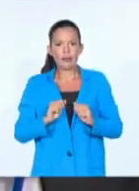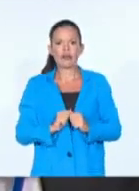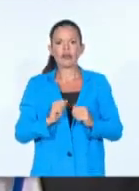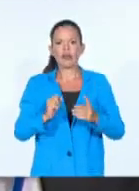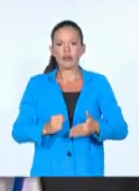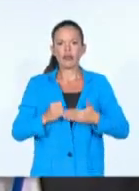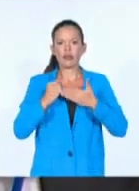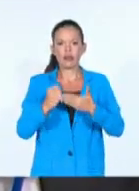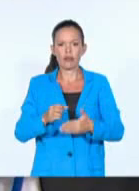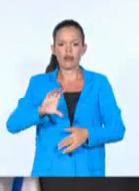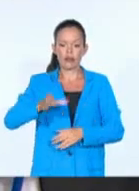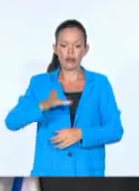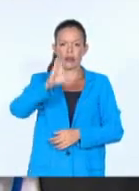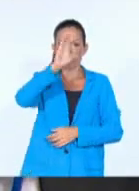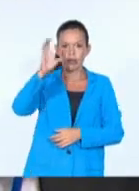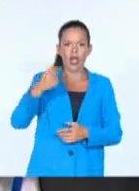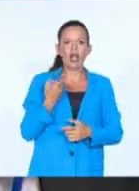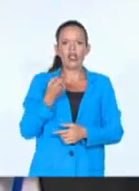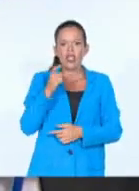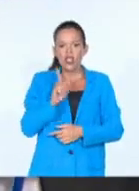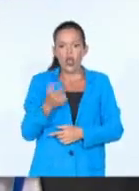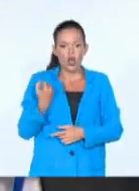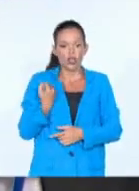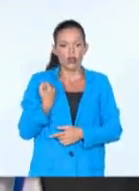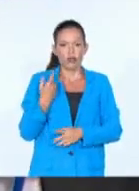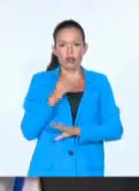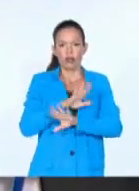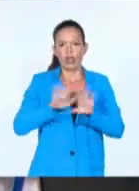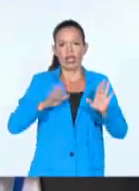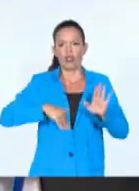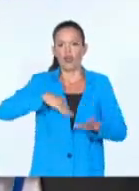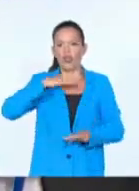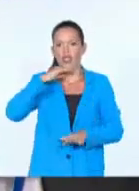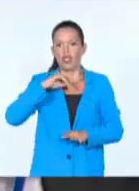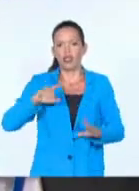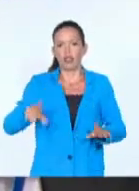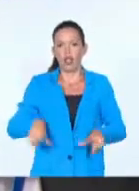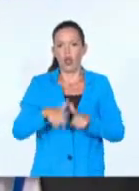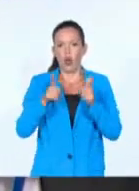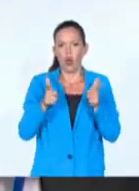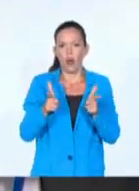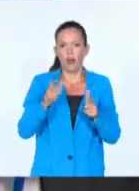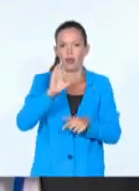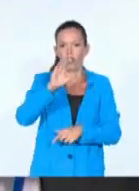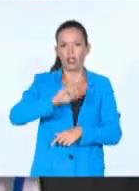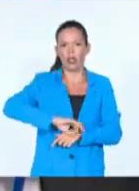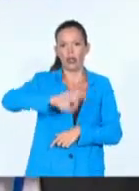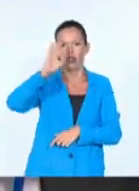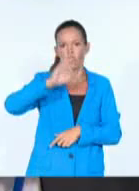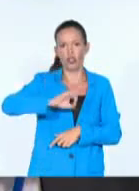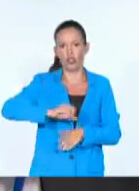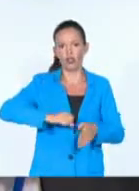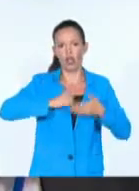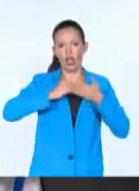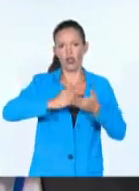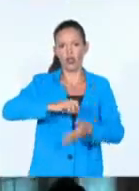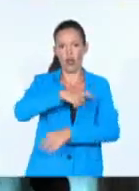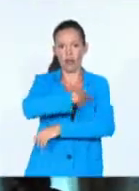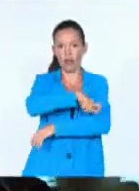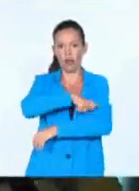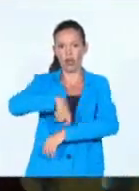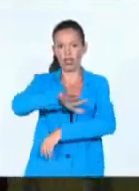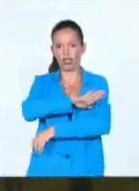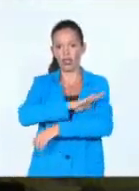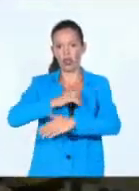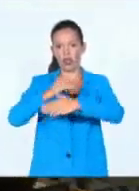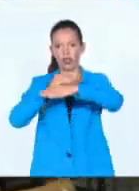desarrollo por sí solo no sería suficiente para cubrir las necesidades del 80% de la población mundial que vive en el sur global. En